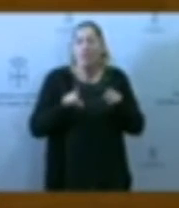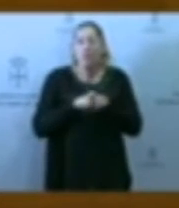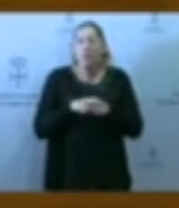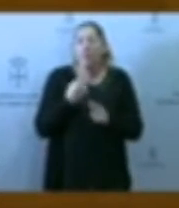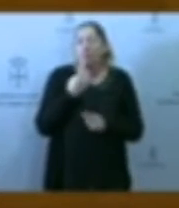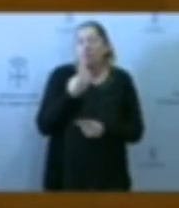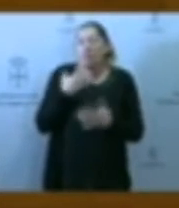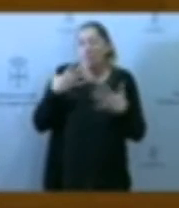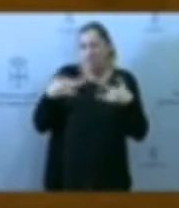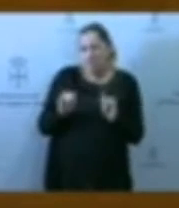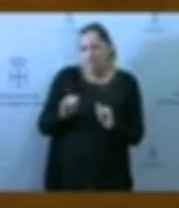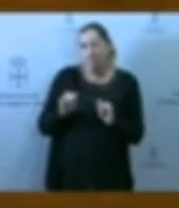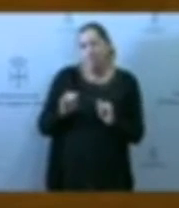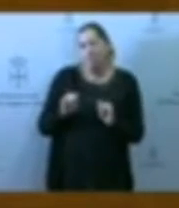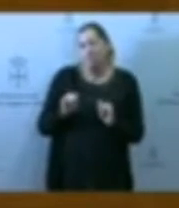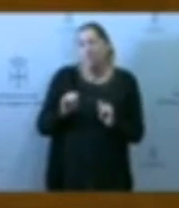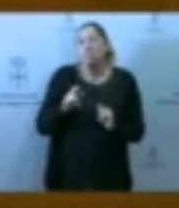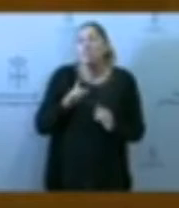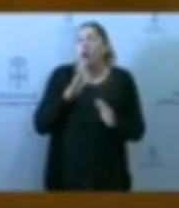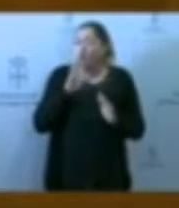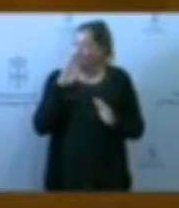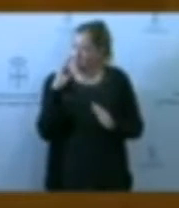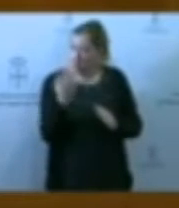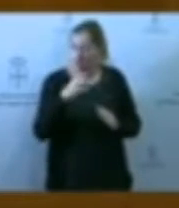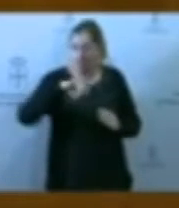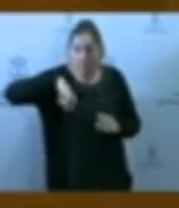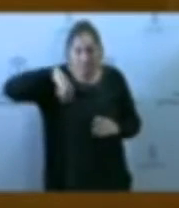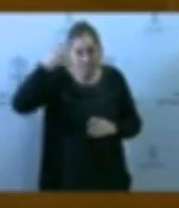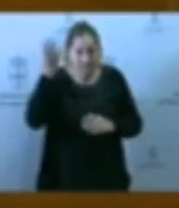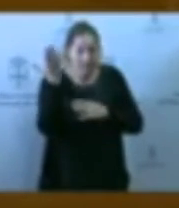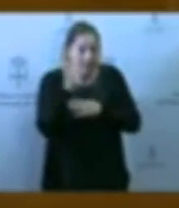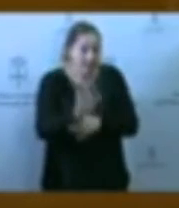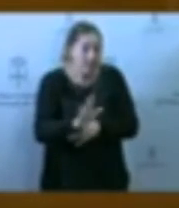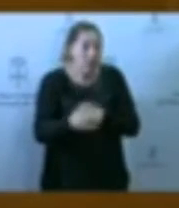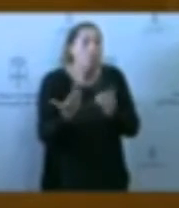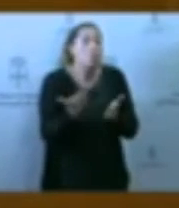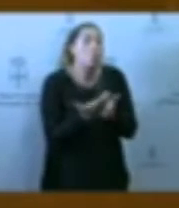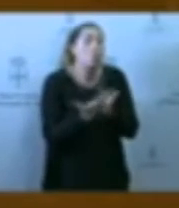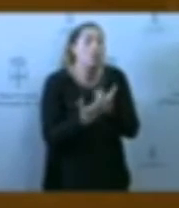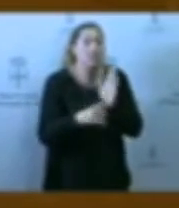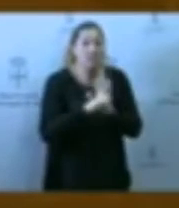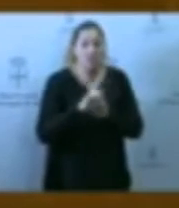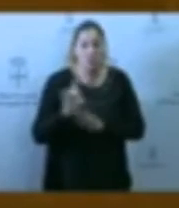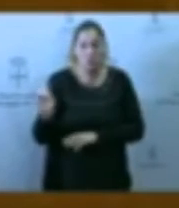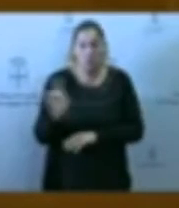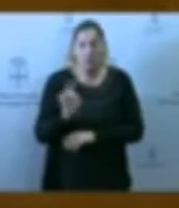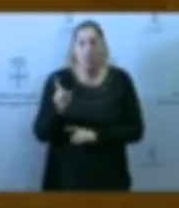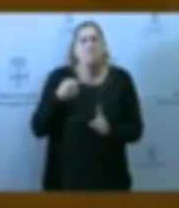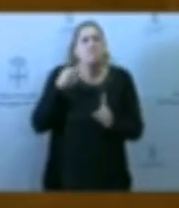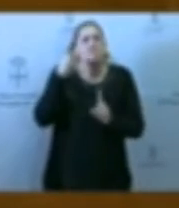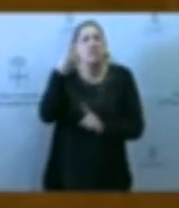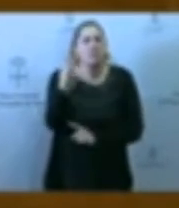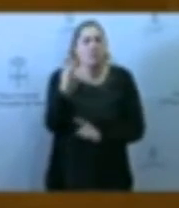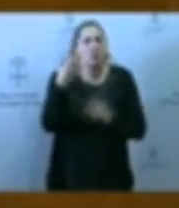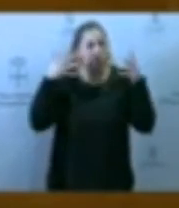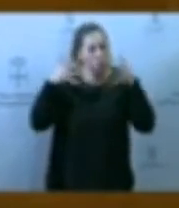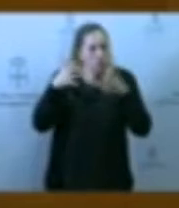mía. Yo, por eso, queremos, a través de esta iniciativa, de esta proposición de ley, dos cosas, ¿no? Primero, forzar a que el Consejo de Gobierno y que este